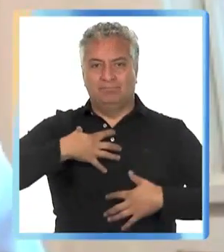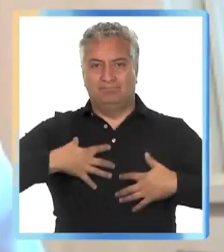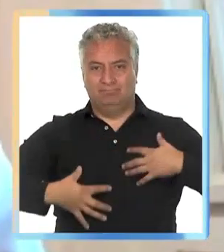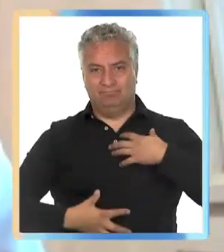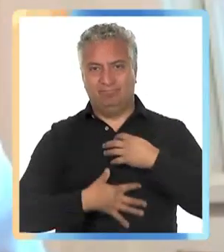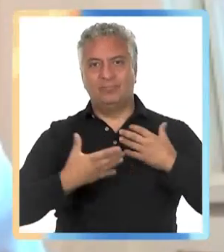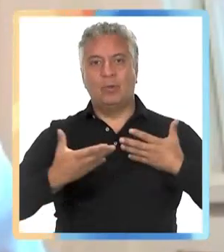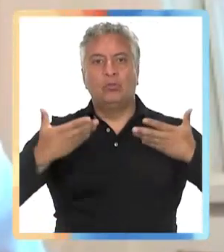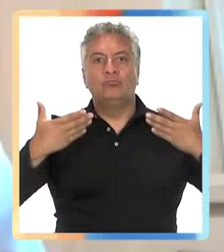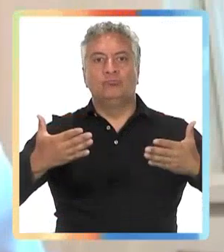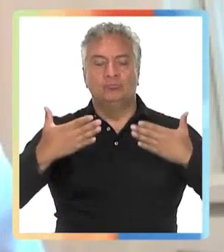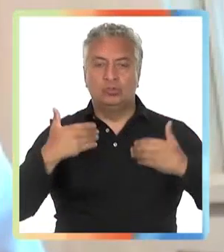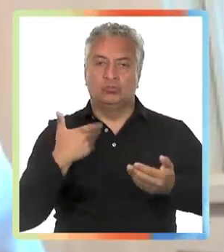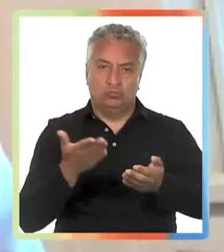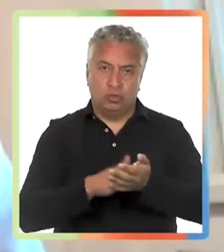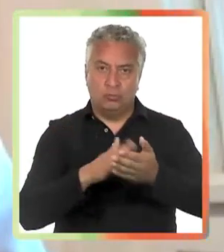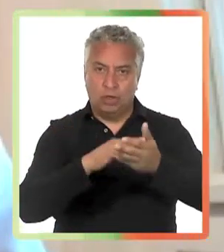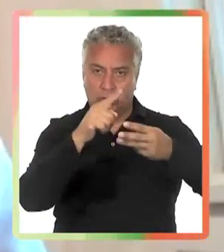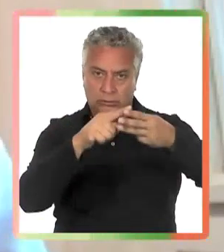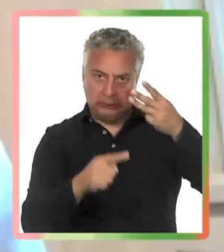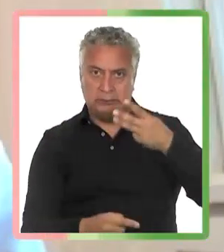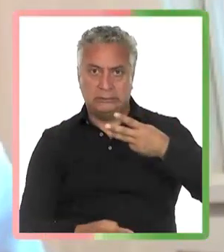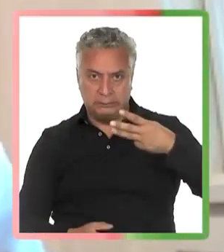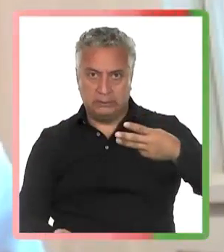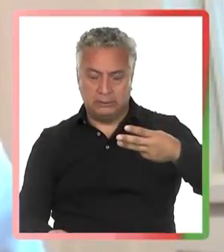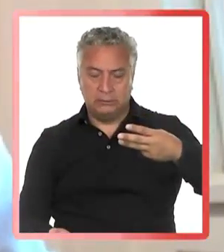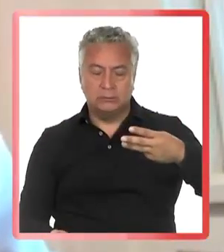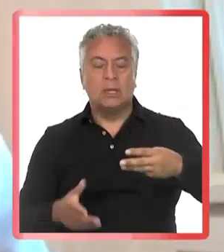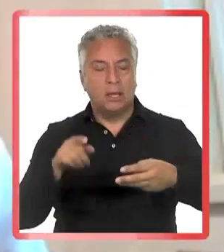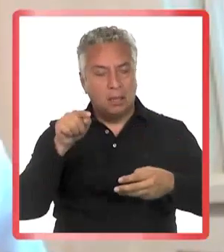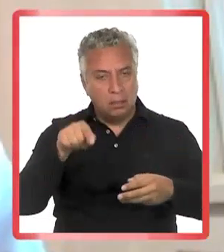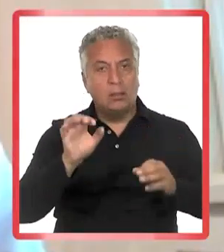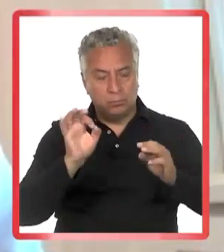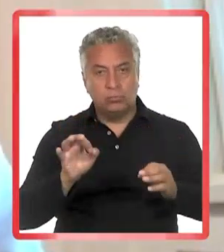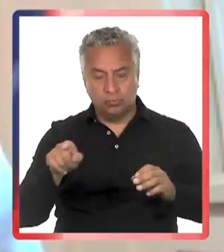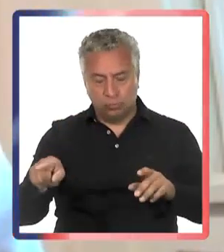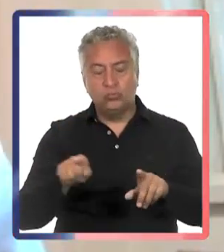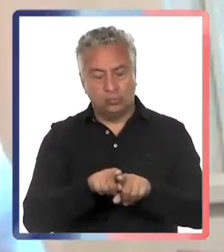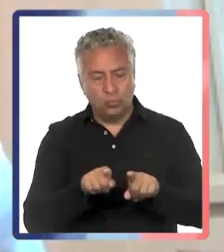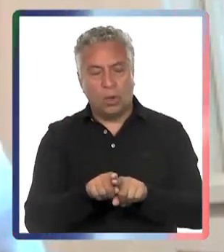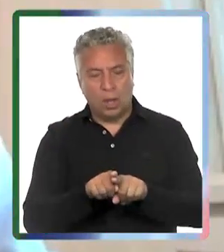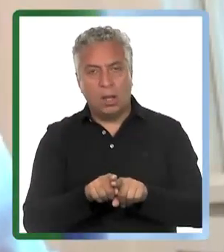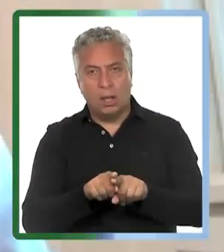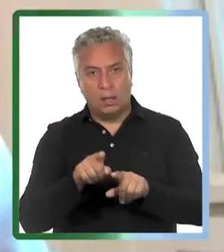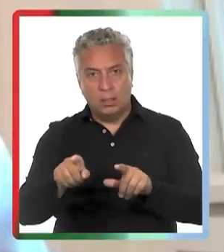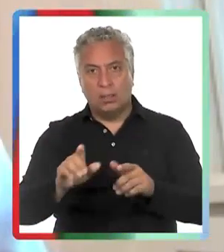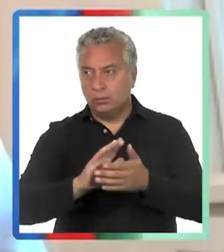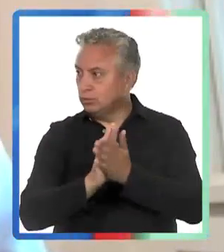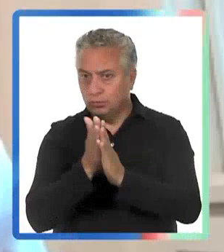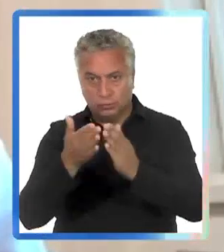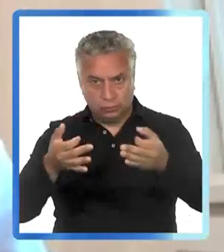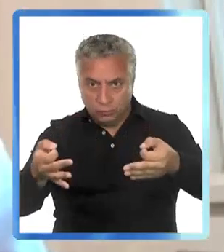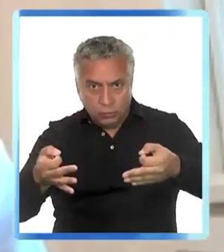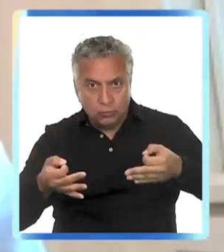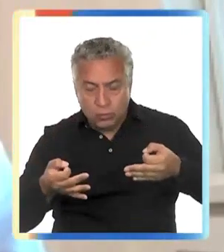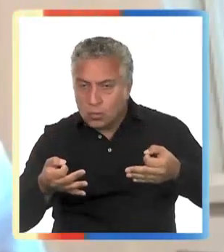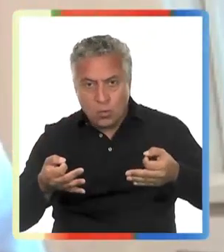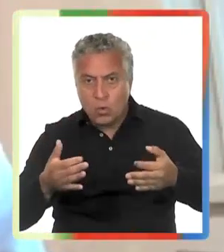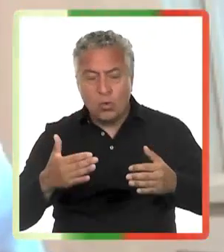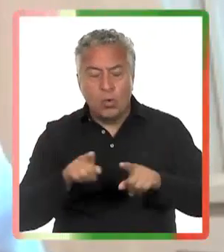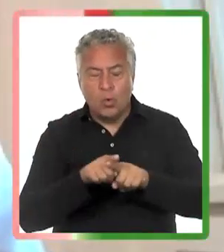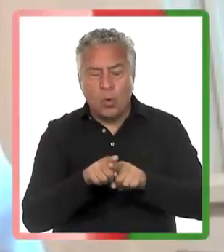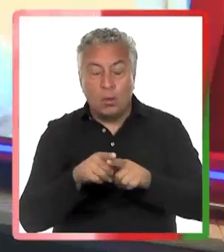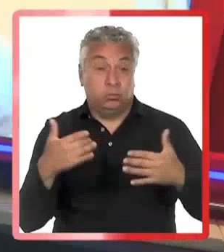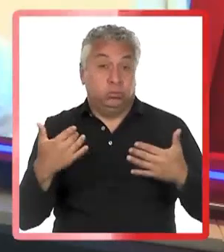respiratorias. Aquí, como le digo, pasó a primer lugar y efectivamente eso impactó en todas las